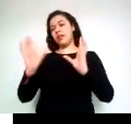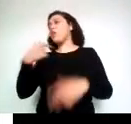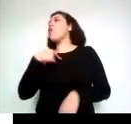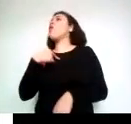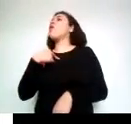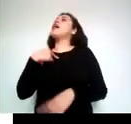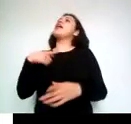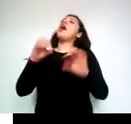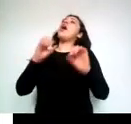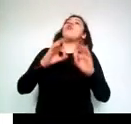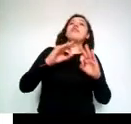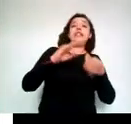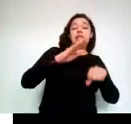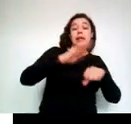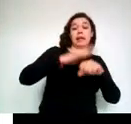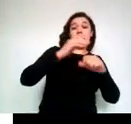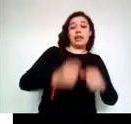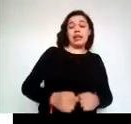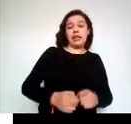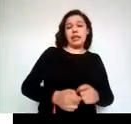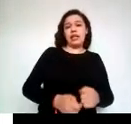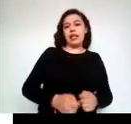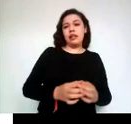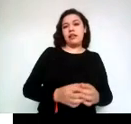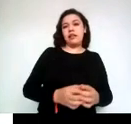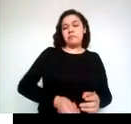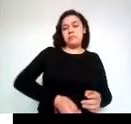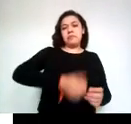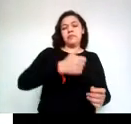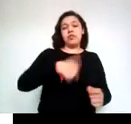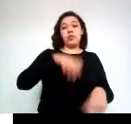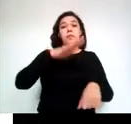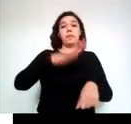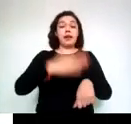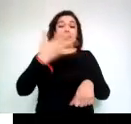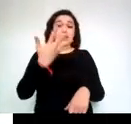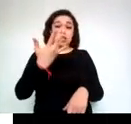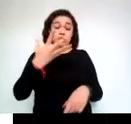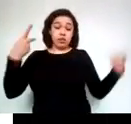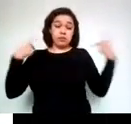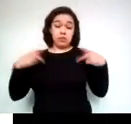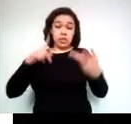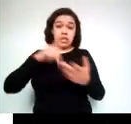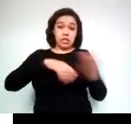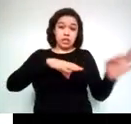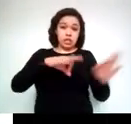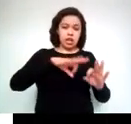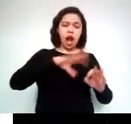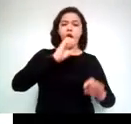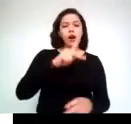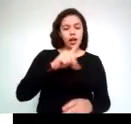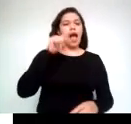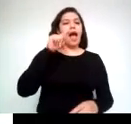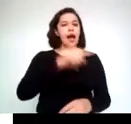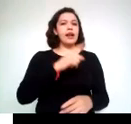en la oficina principal o la casa matriz tengo más de 50 colaboradores, okay, a ese centro de